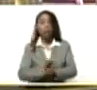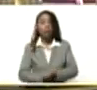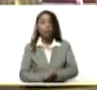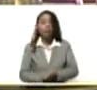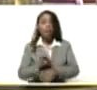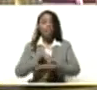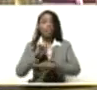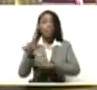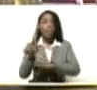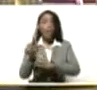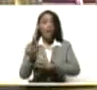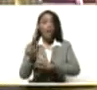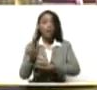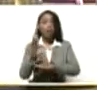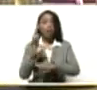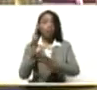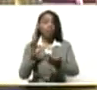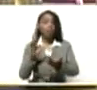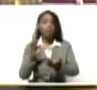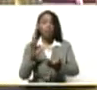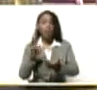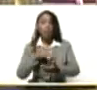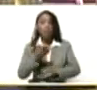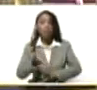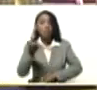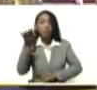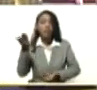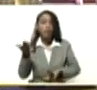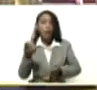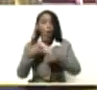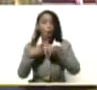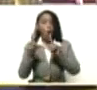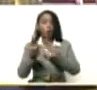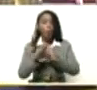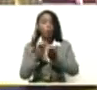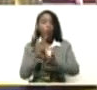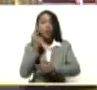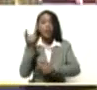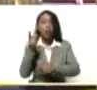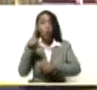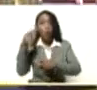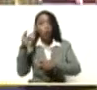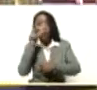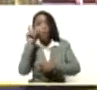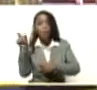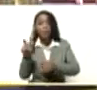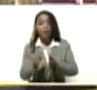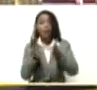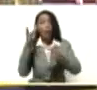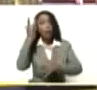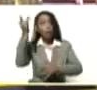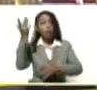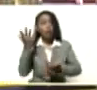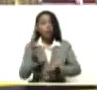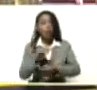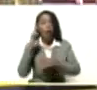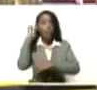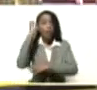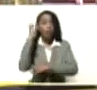deja de ser viral. Es otro mundo, dice Ignacio Ramonet, este gran intelectual